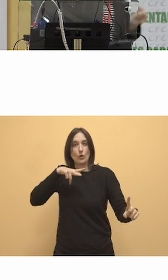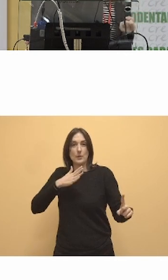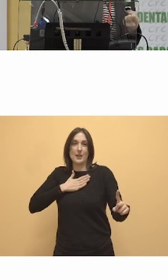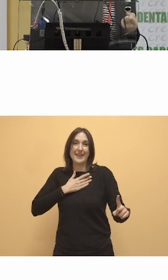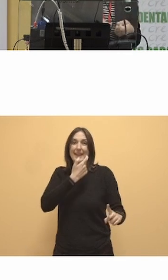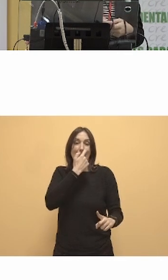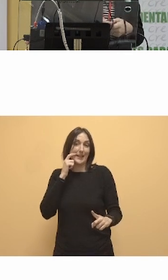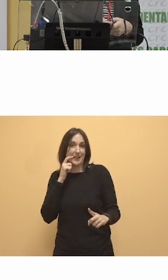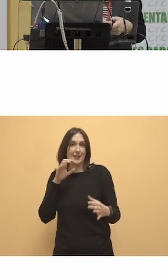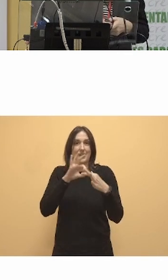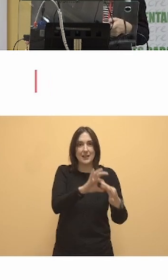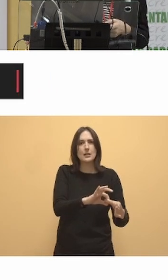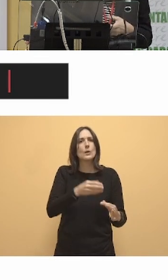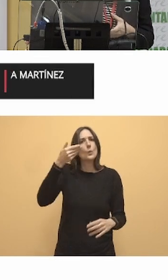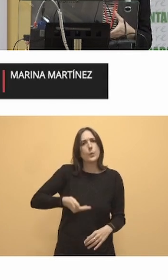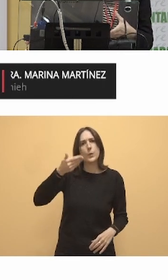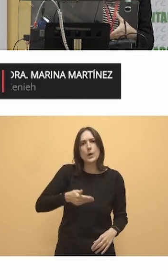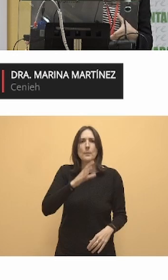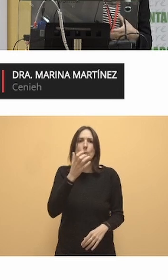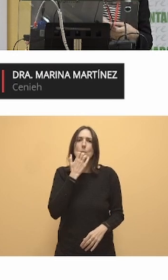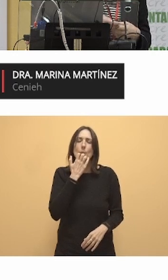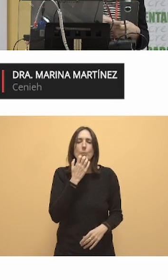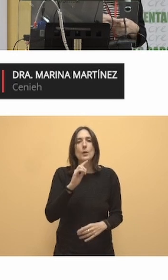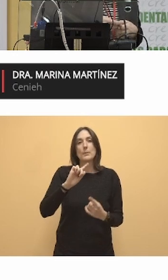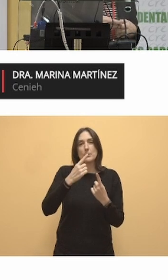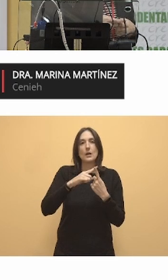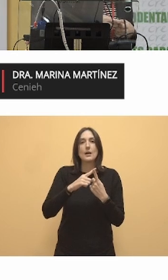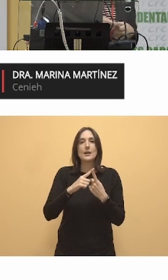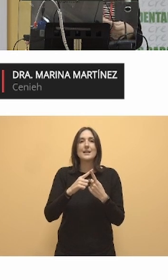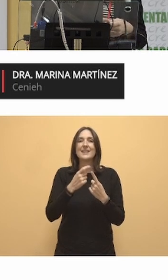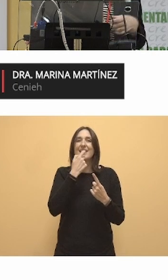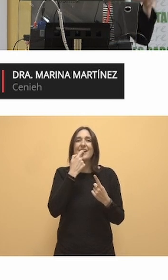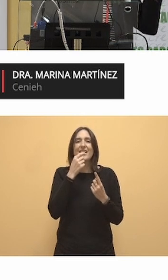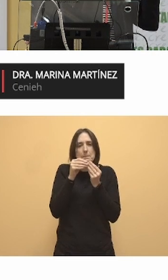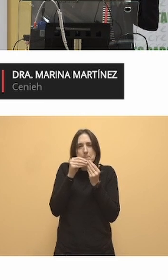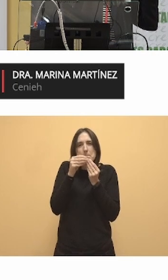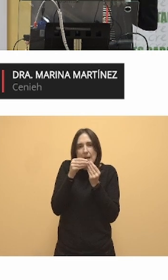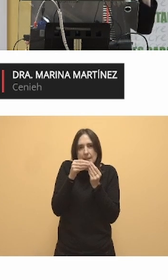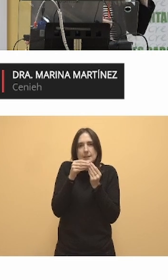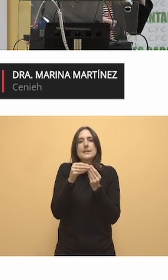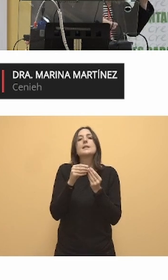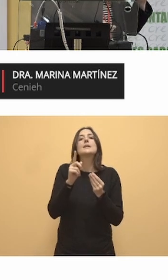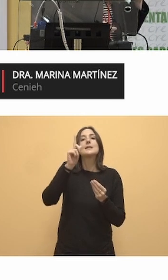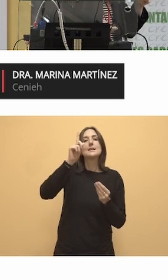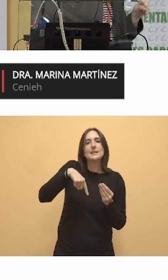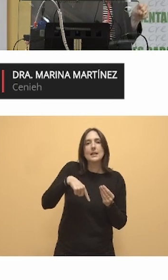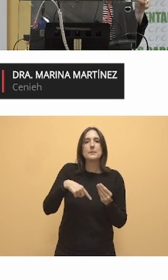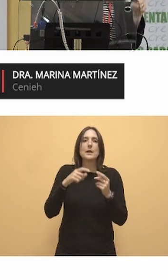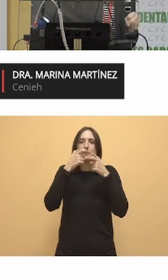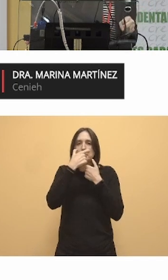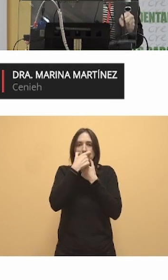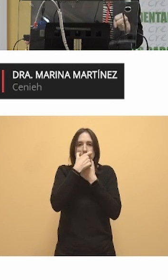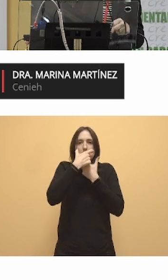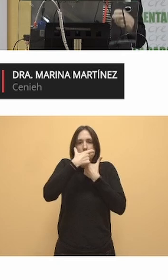la dentición son muy importantes, como es el incremento en el grosor del esmalte y la reducción del tamaño de los dientes y de las